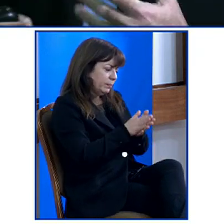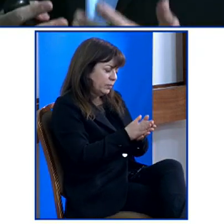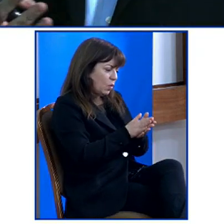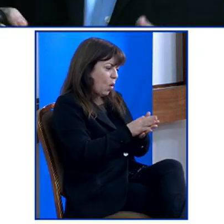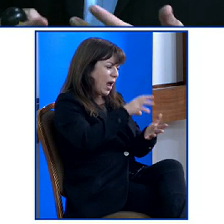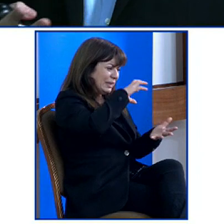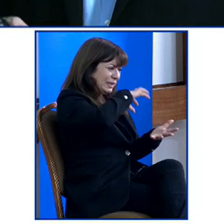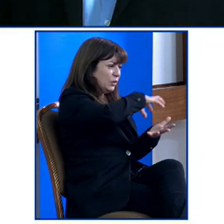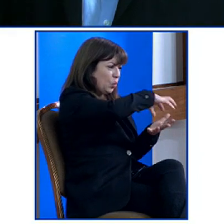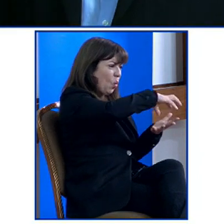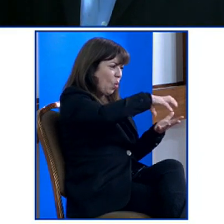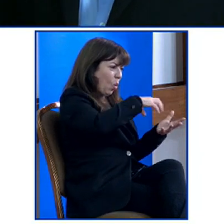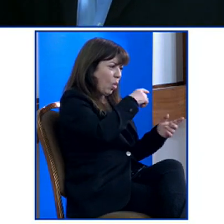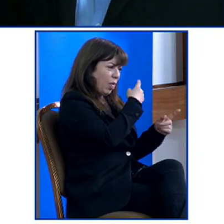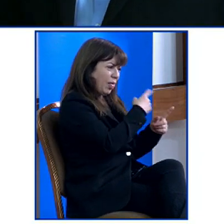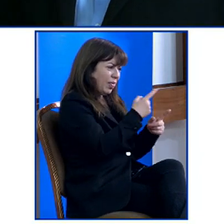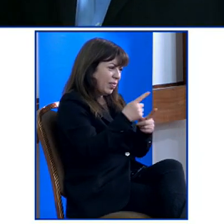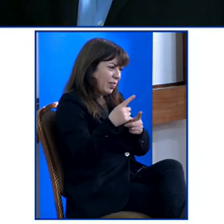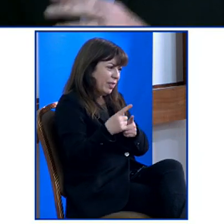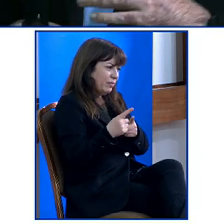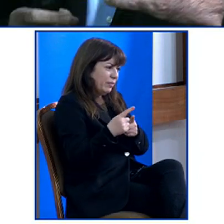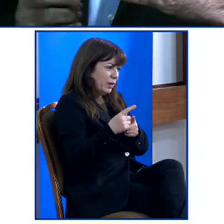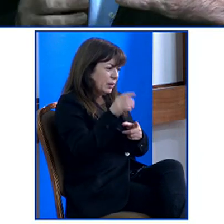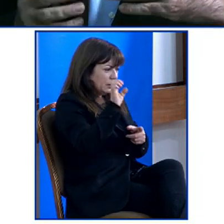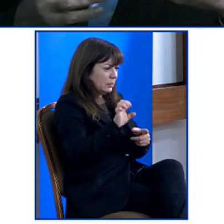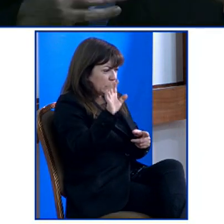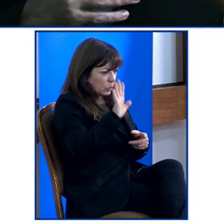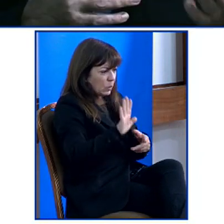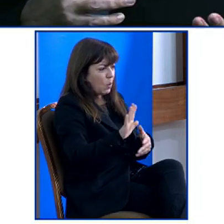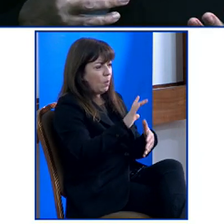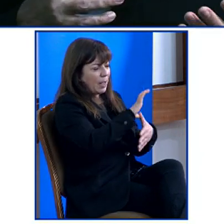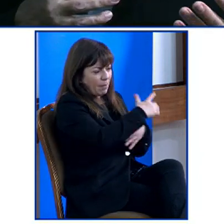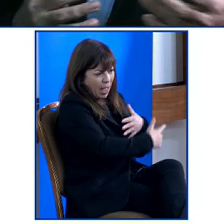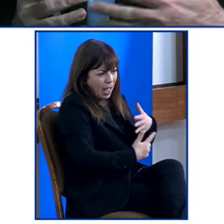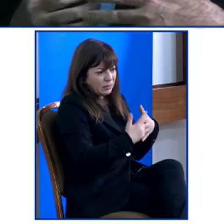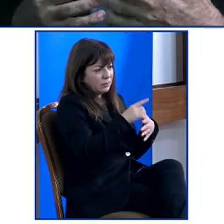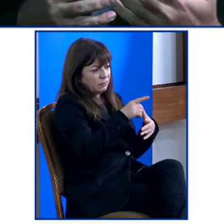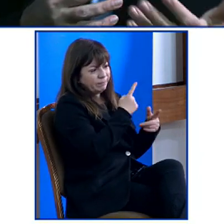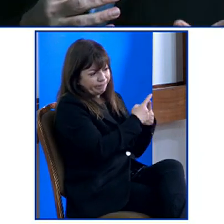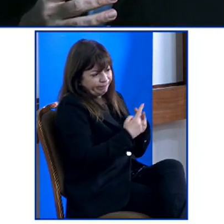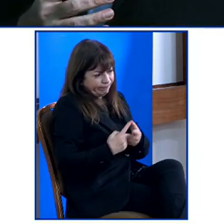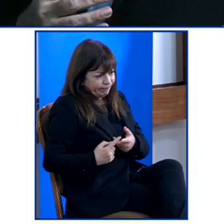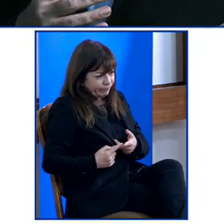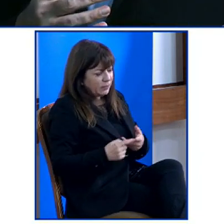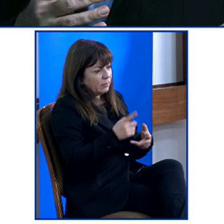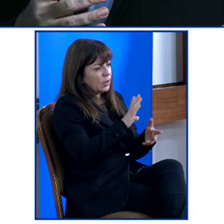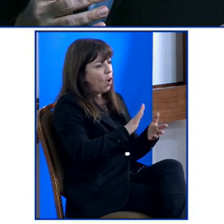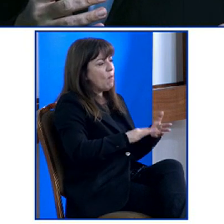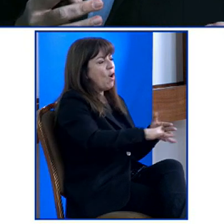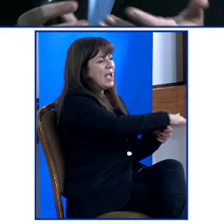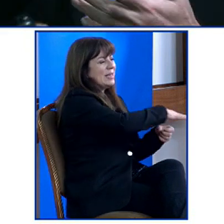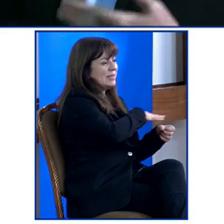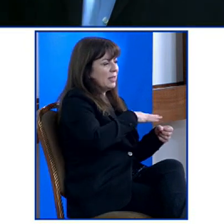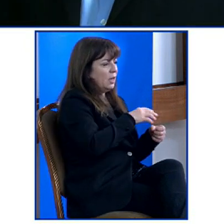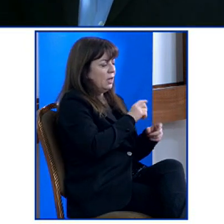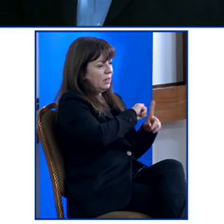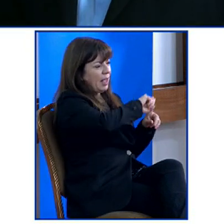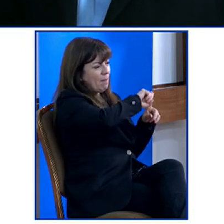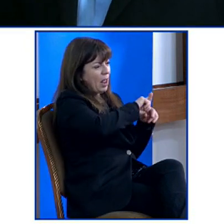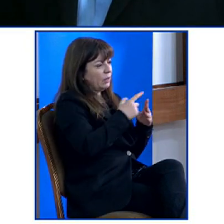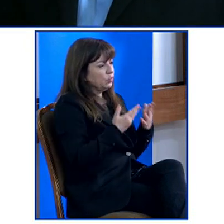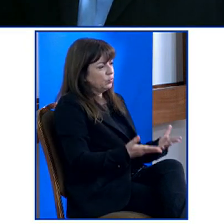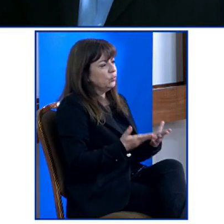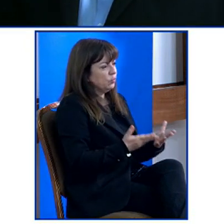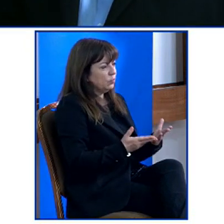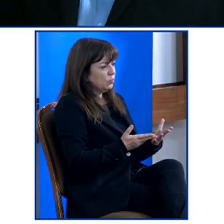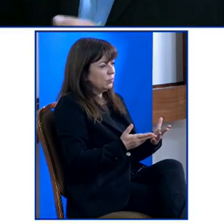cuál sería la mortalidad atribuible en los dos escenarios, el escenario con las temperaturas actuales y un